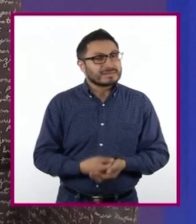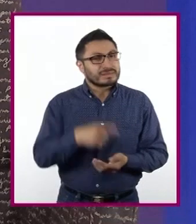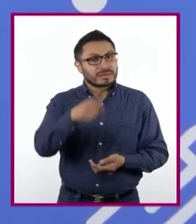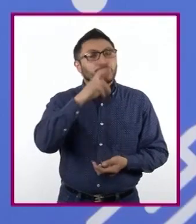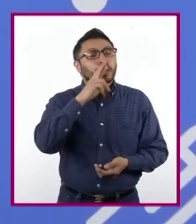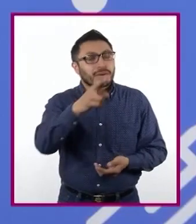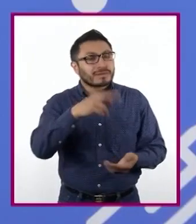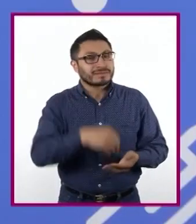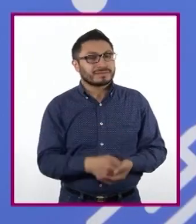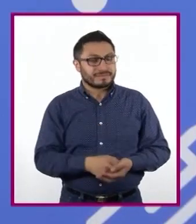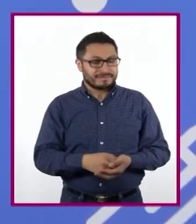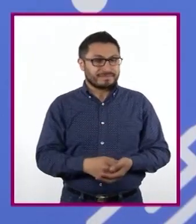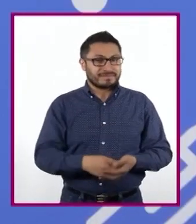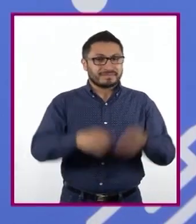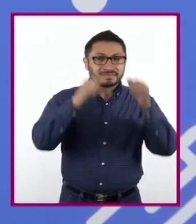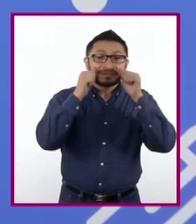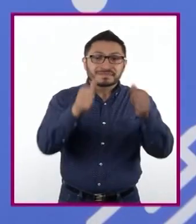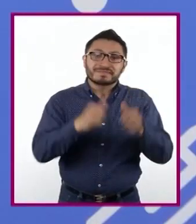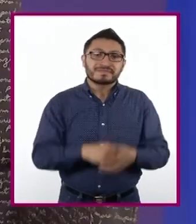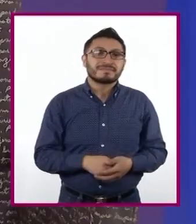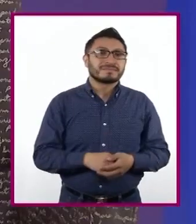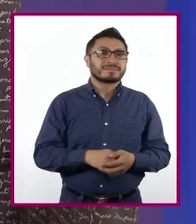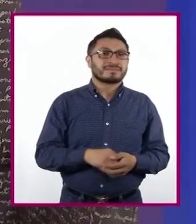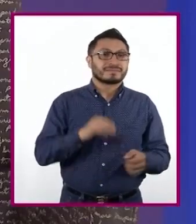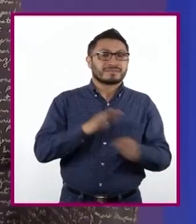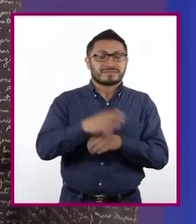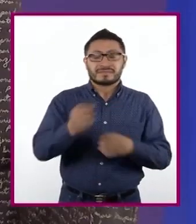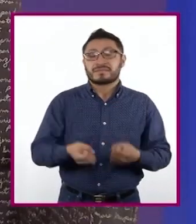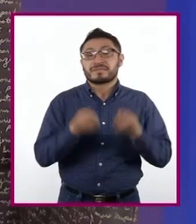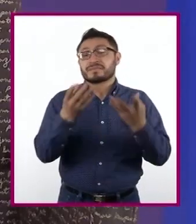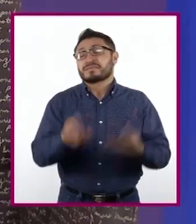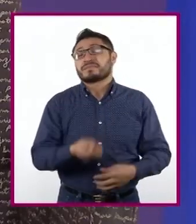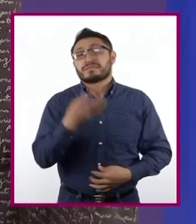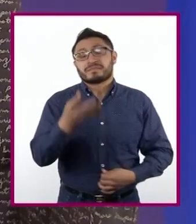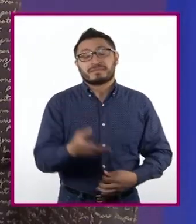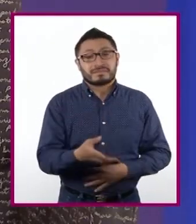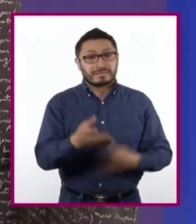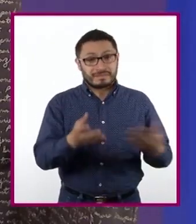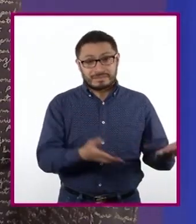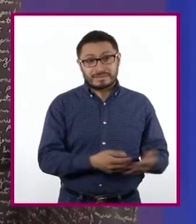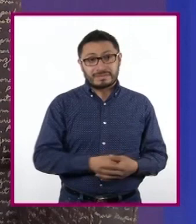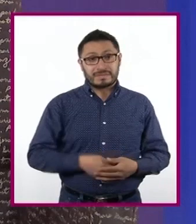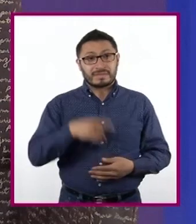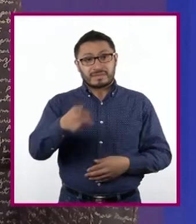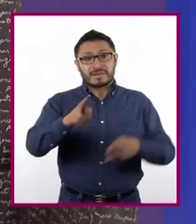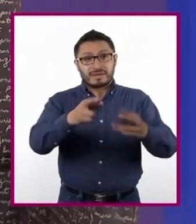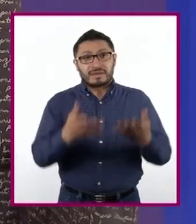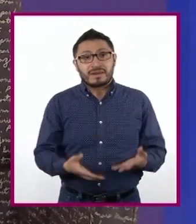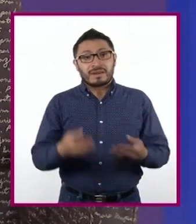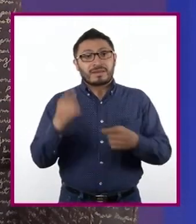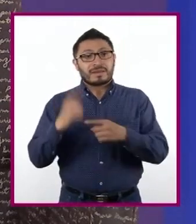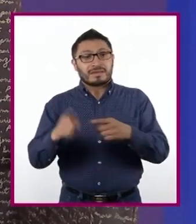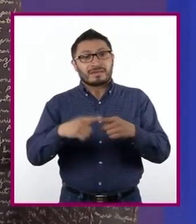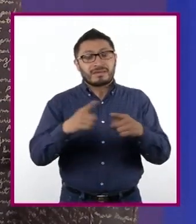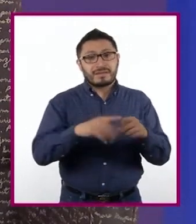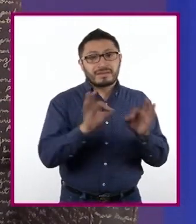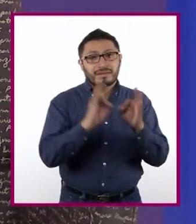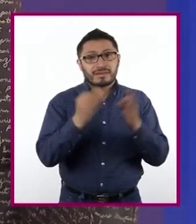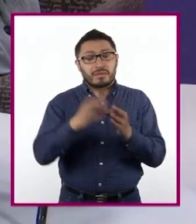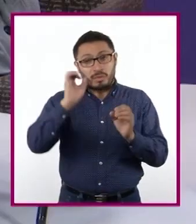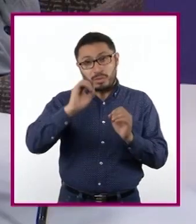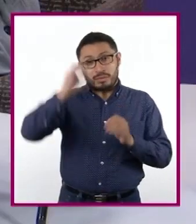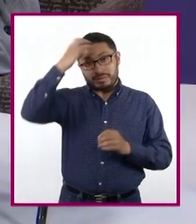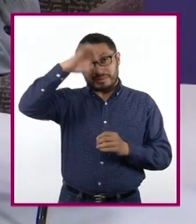contéstalas, escucha con atención las aportaciones que te brinden, tómalas de otras fuentes o de la